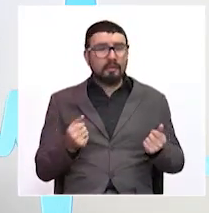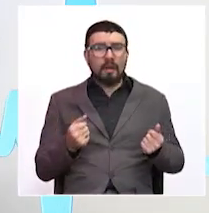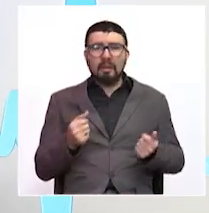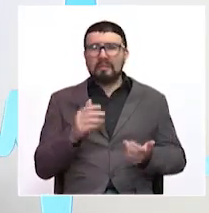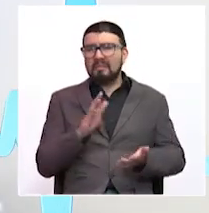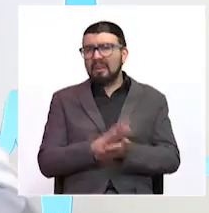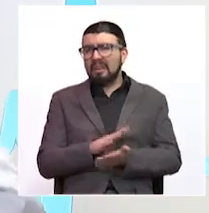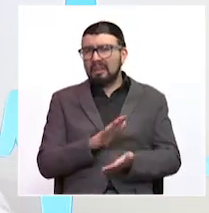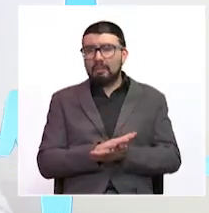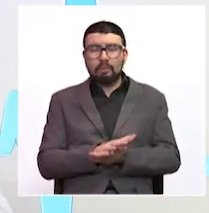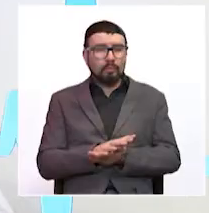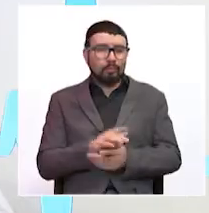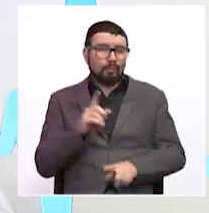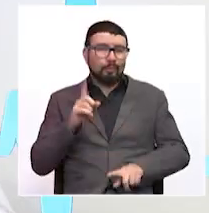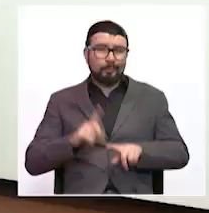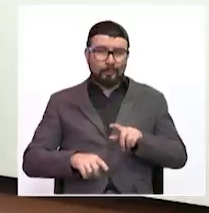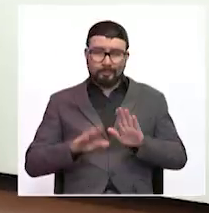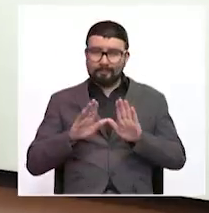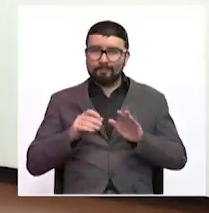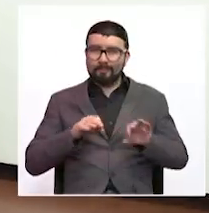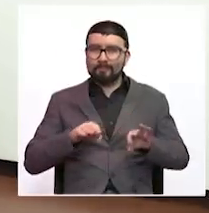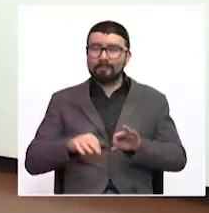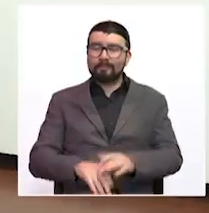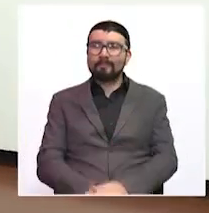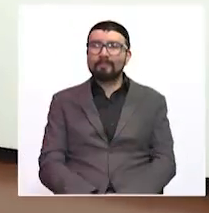con esos sufrimientos ya regresamos